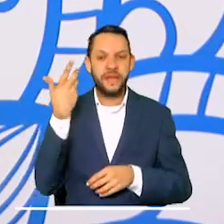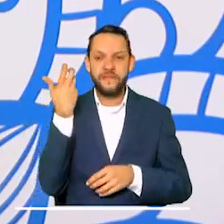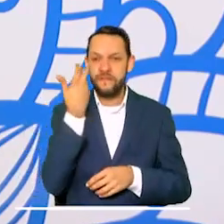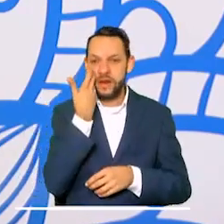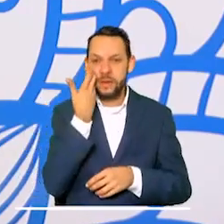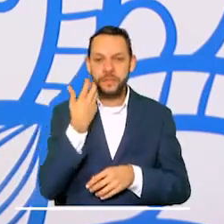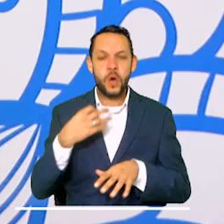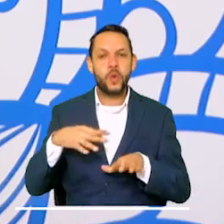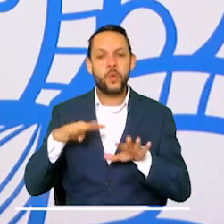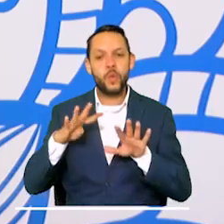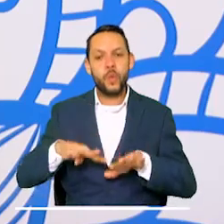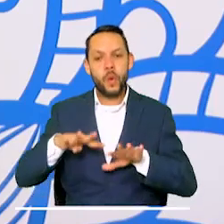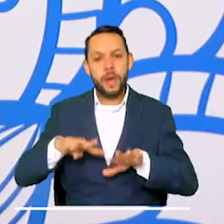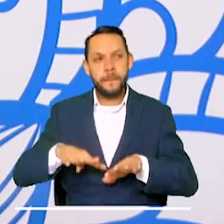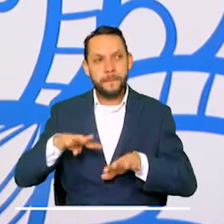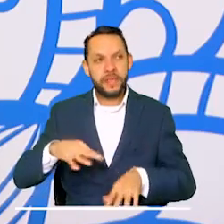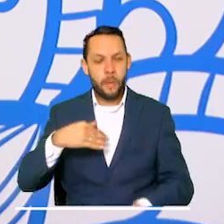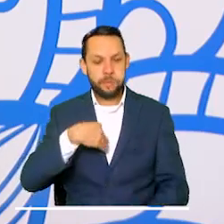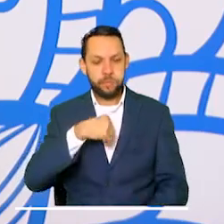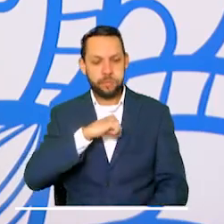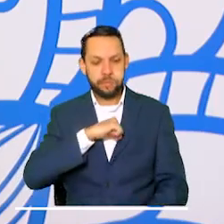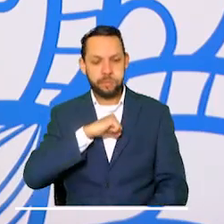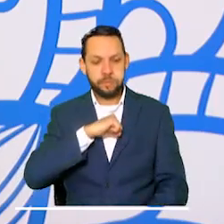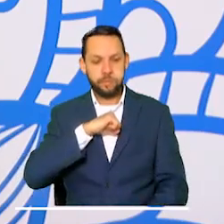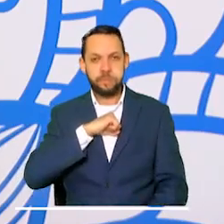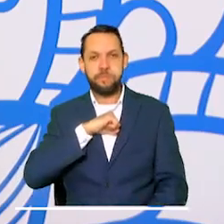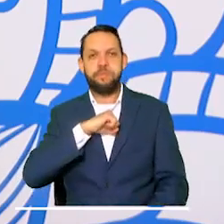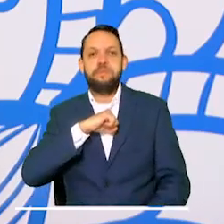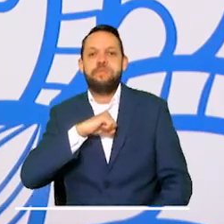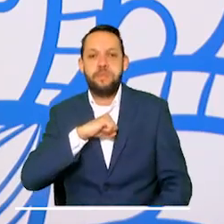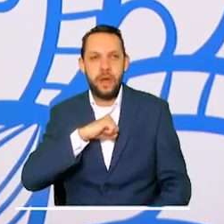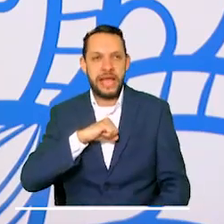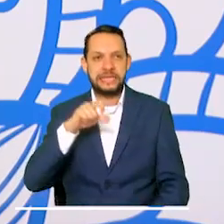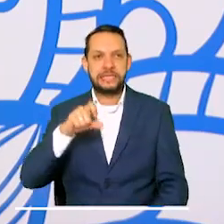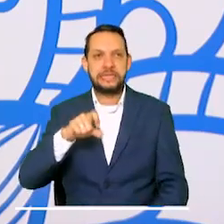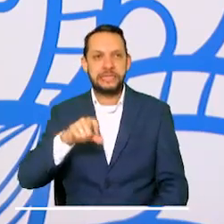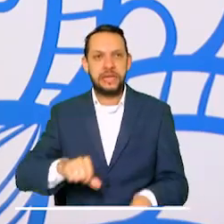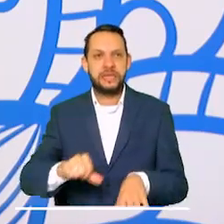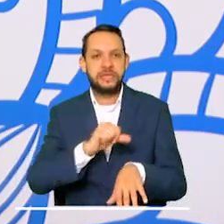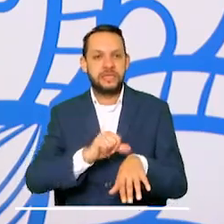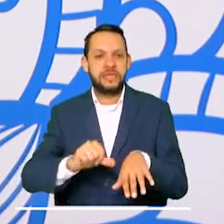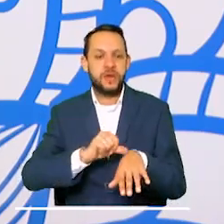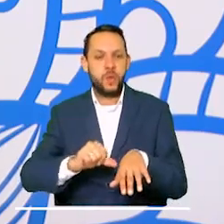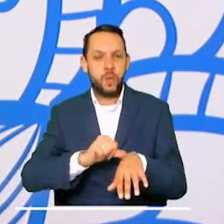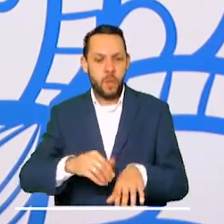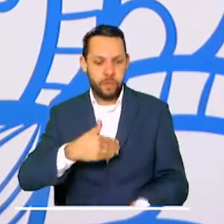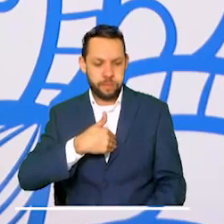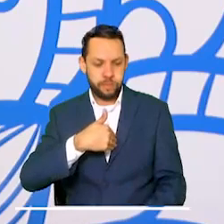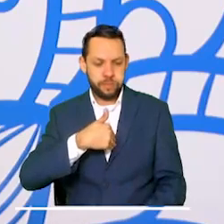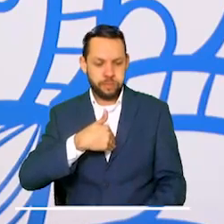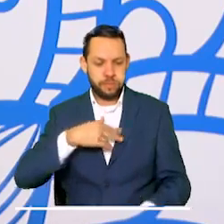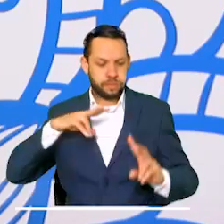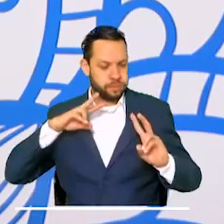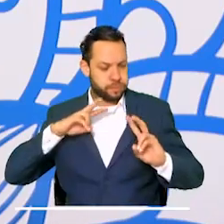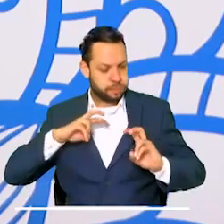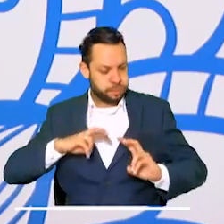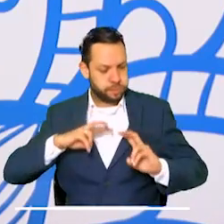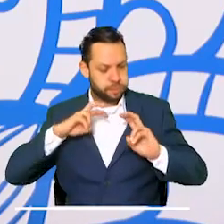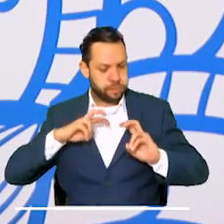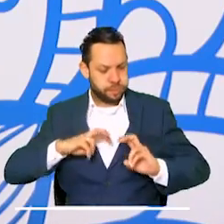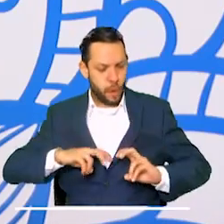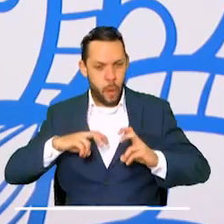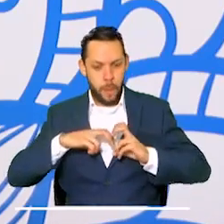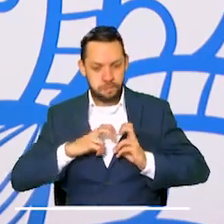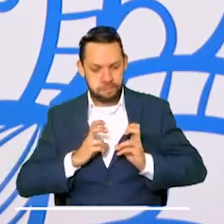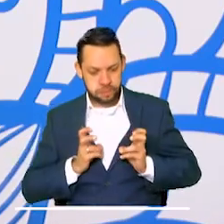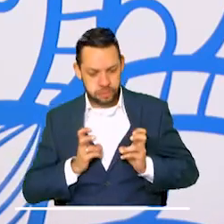9 meses yo sufrí un infarto masivo y tuvieron que hacerme cirugía corazón abierto y bueno, ya se imaginarán, días en UCI, etcétera, etcétera. Y